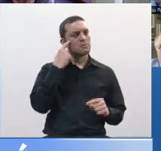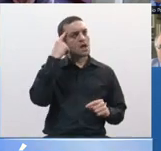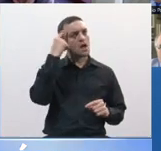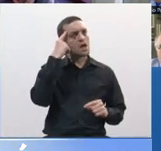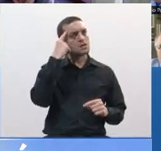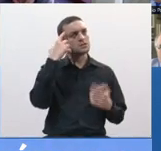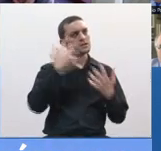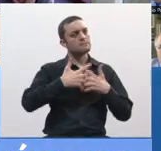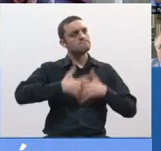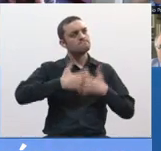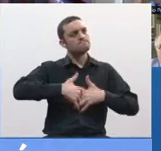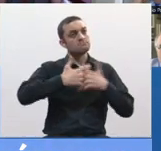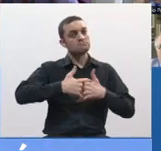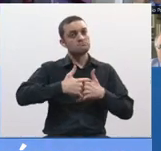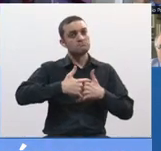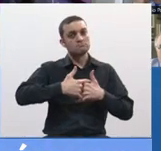definir